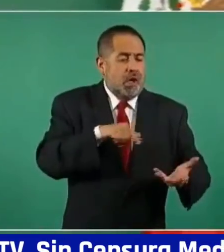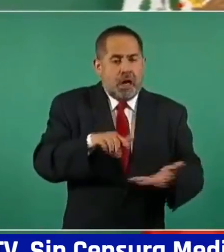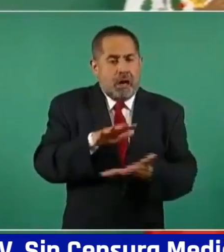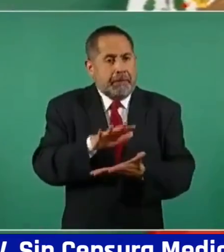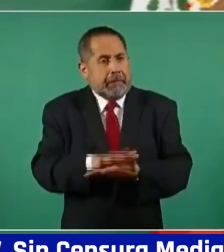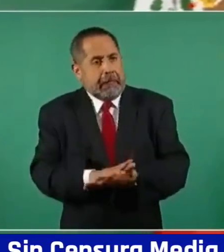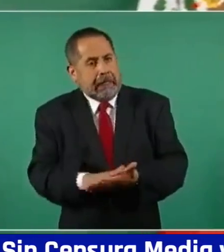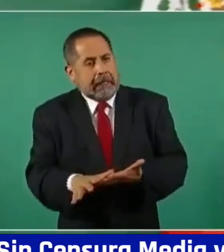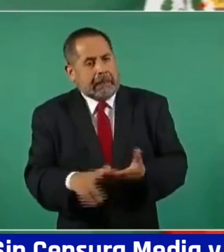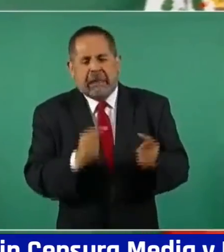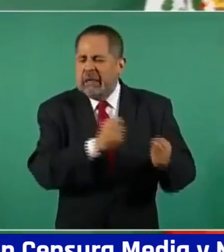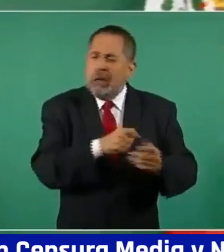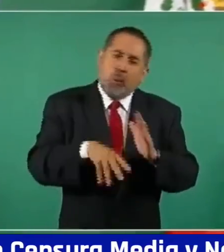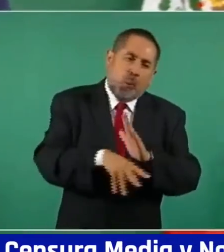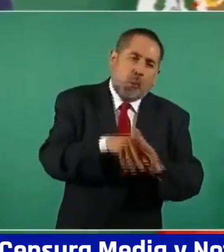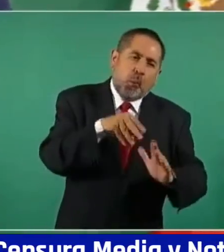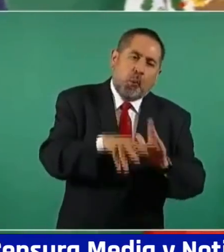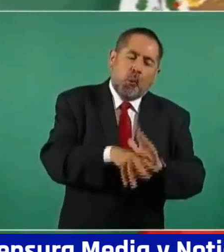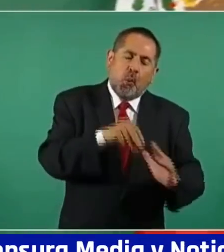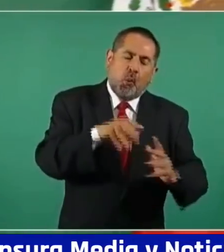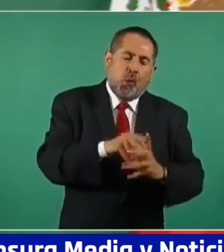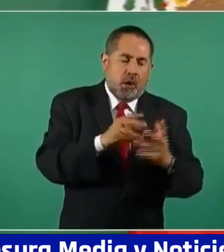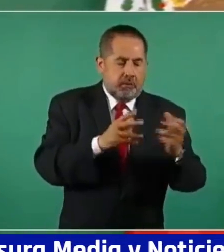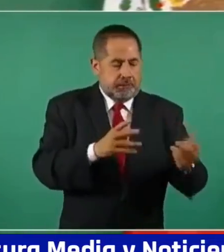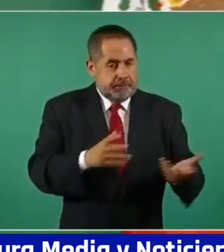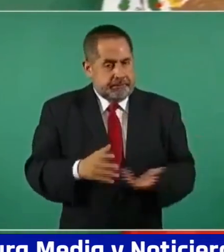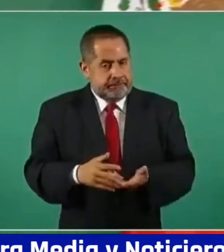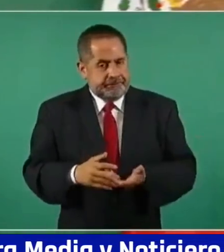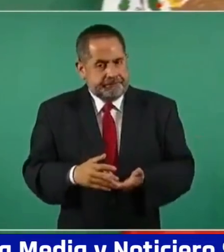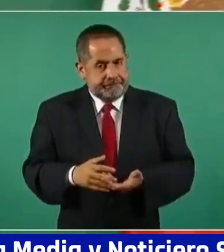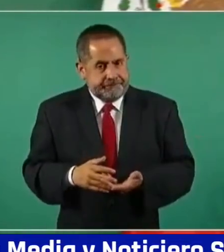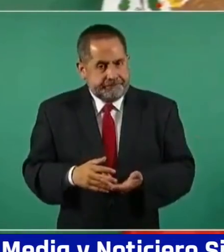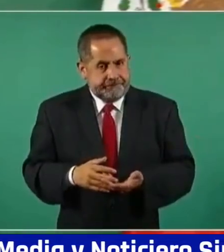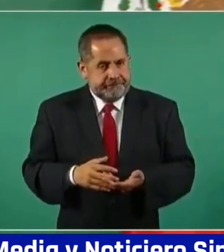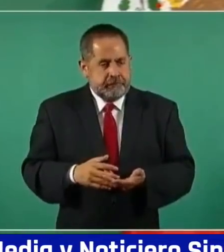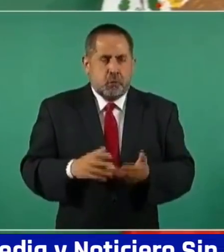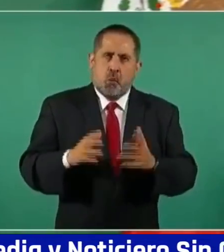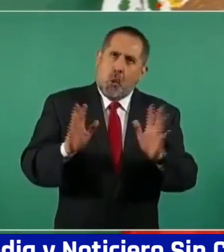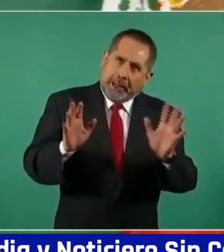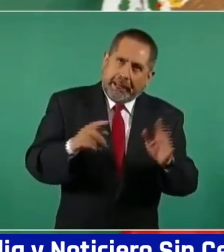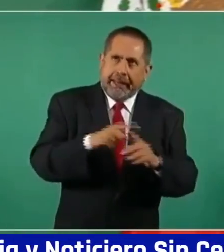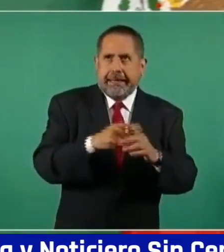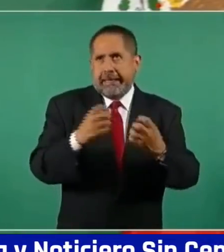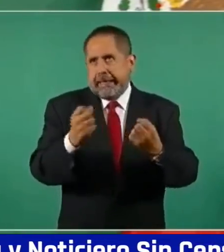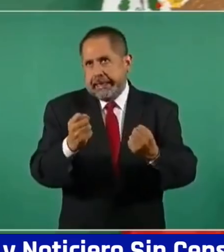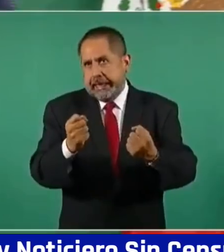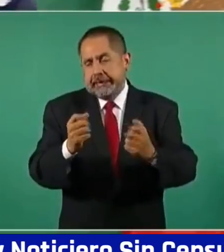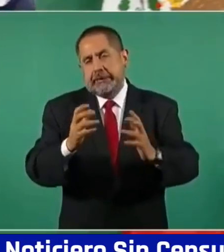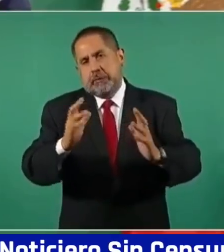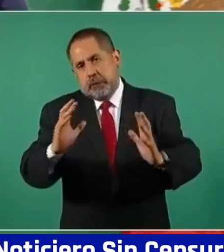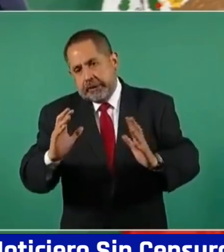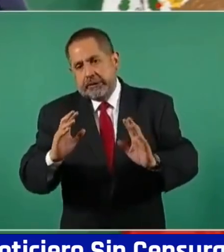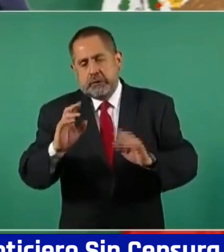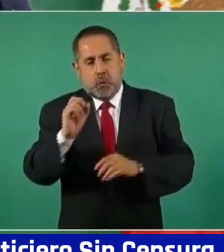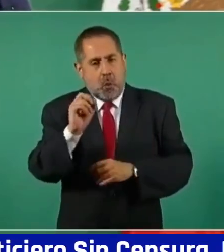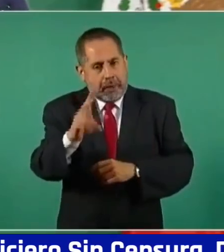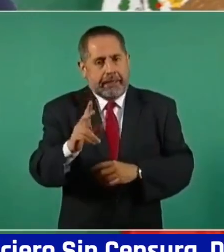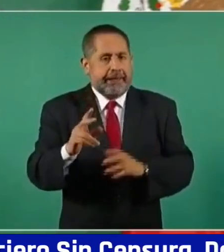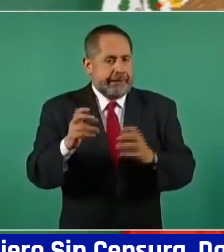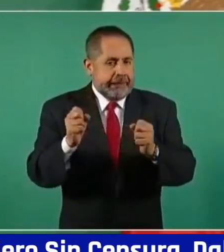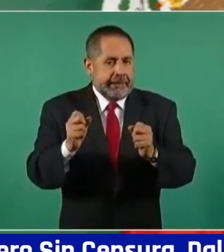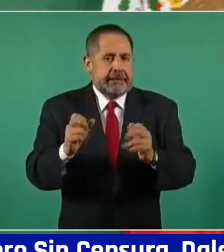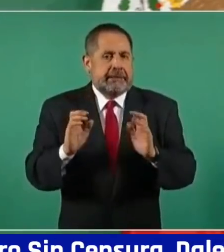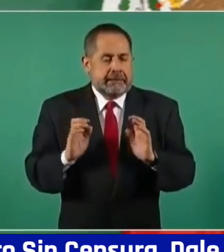todavía tiene alguna justificación porque es leche, aunque